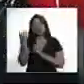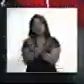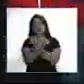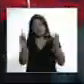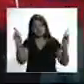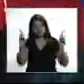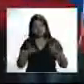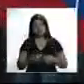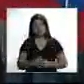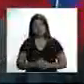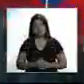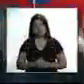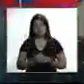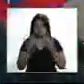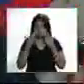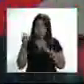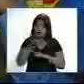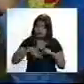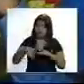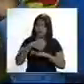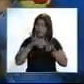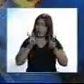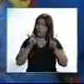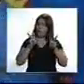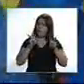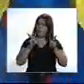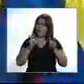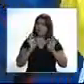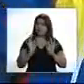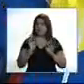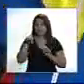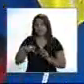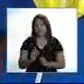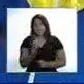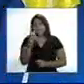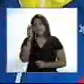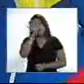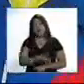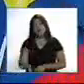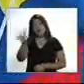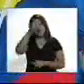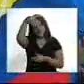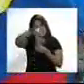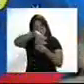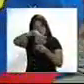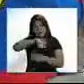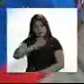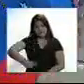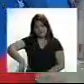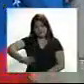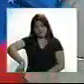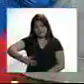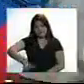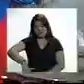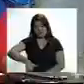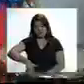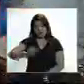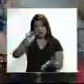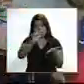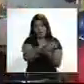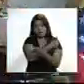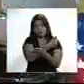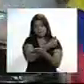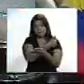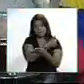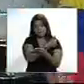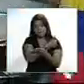democracia. Es una situación muy nueva, comandante. Por primera vez en el país se va a realizar una elección presidencial por la ausencia